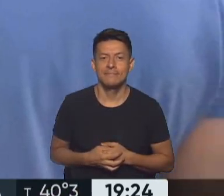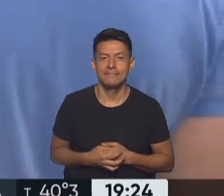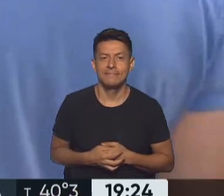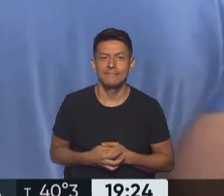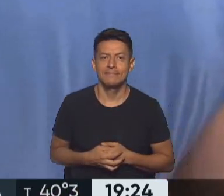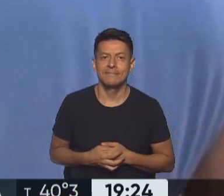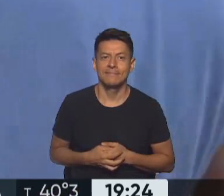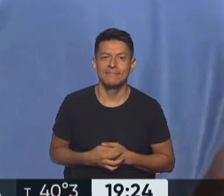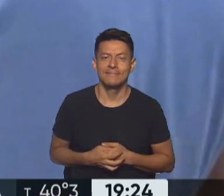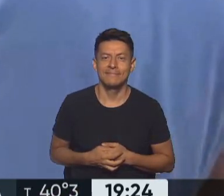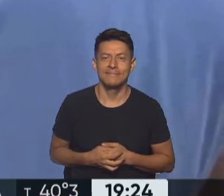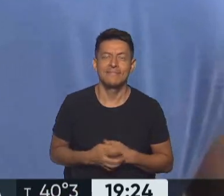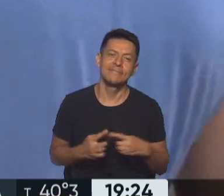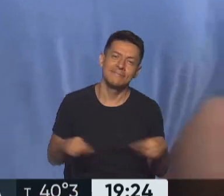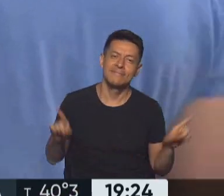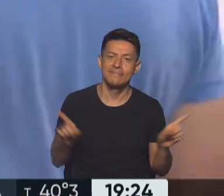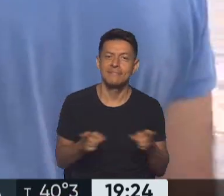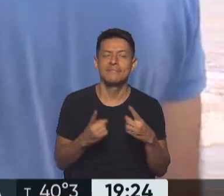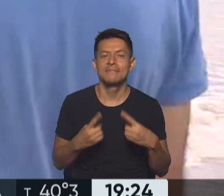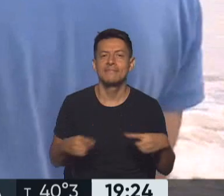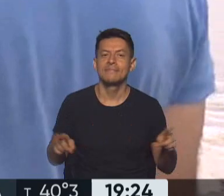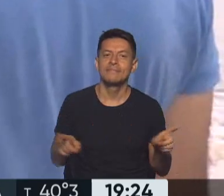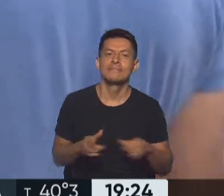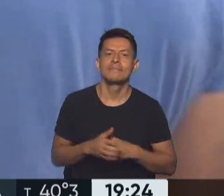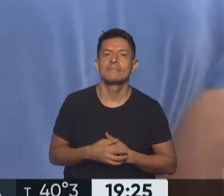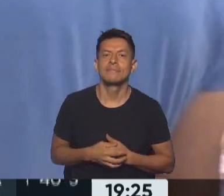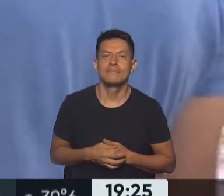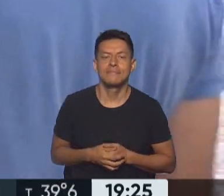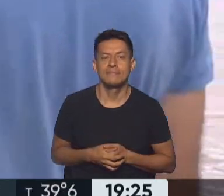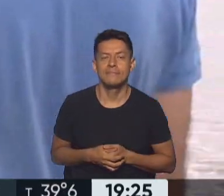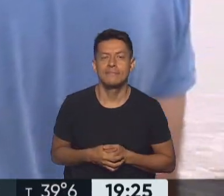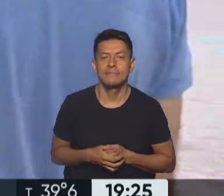la mar. El amor